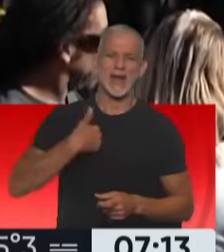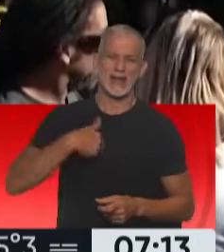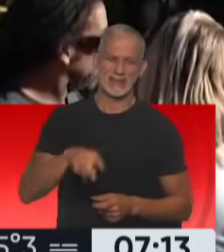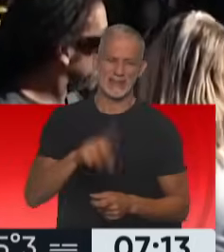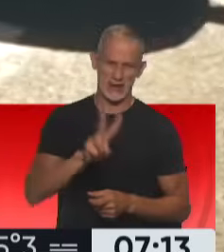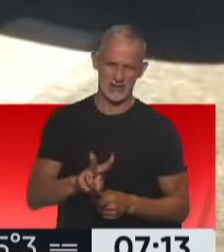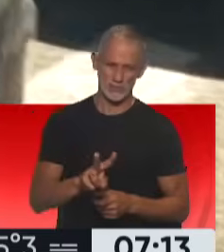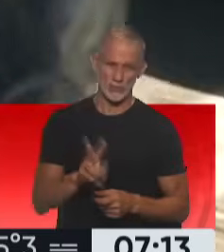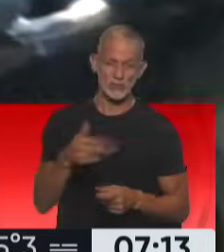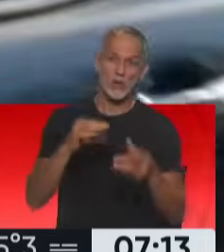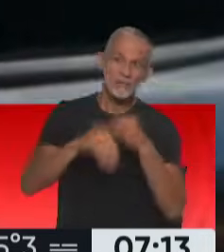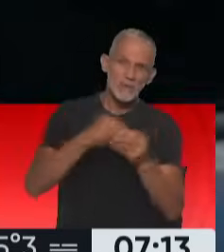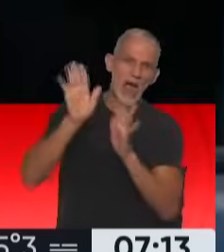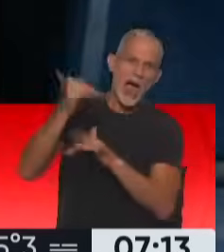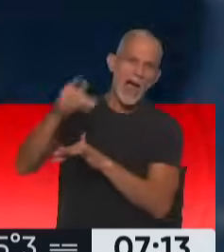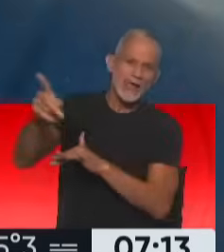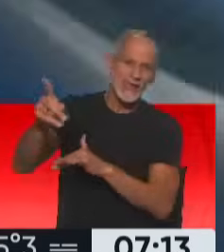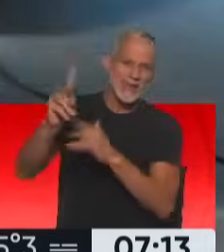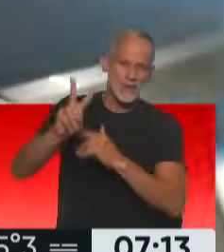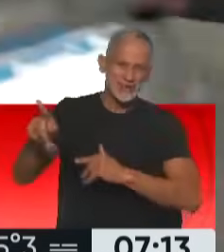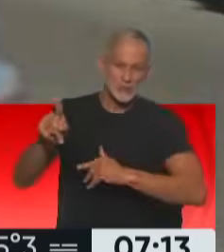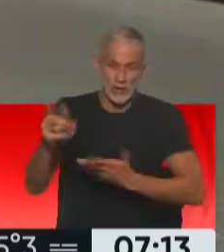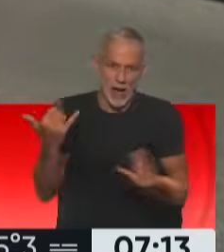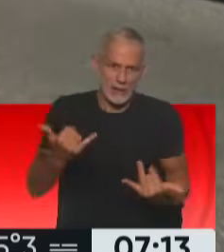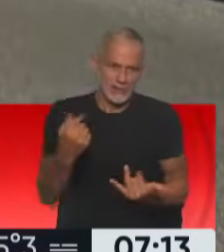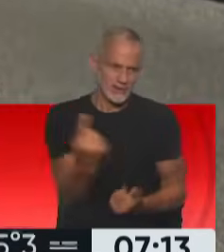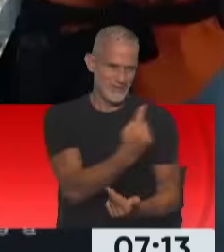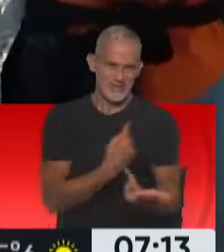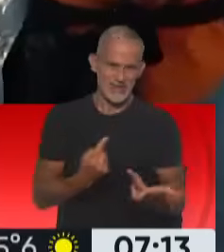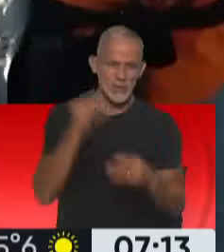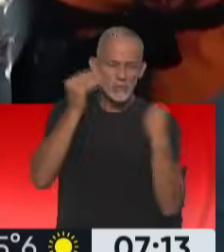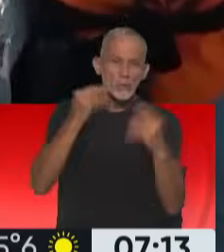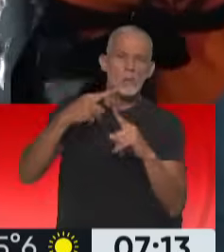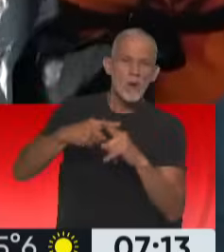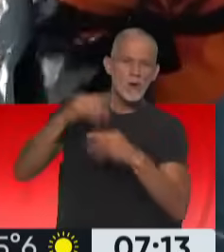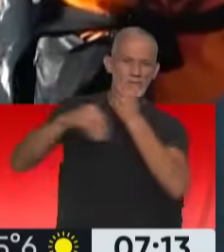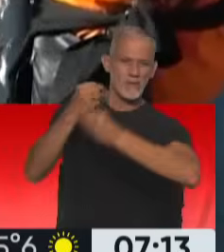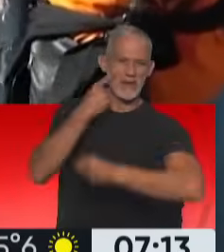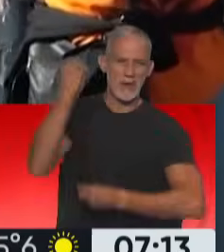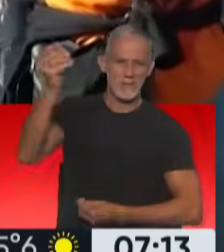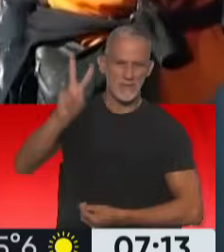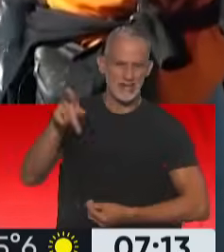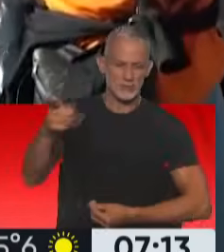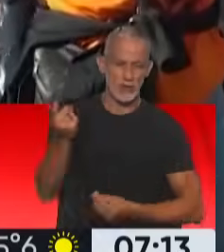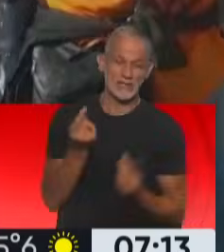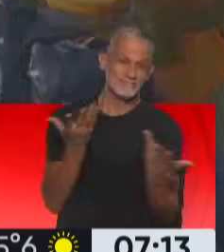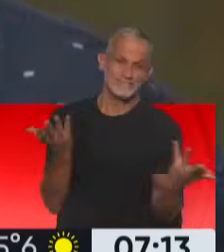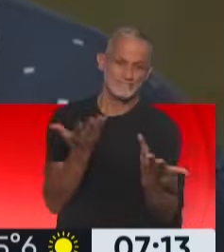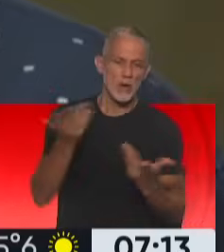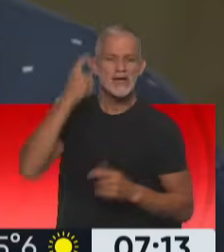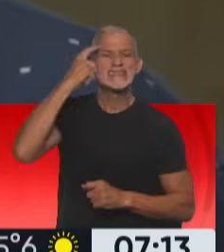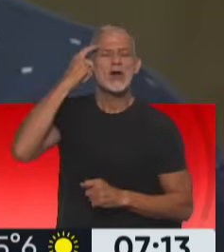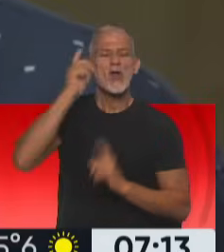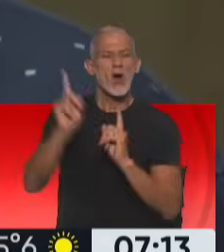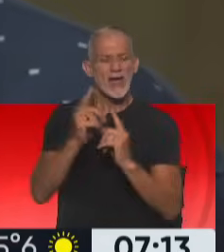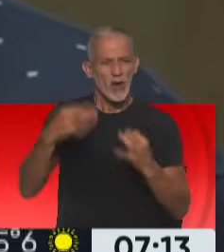porque todos tenemos parientes, todos tenemos familia en Venezuela y todos estamos preocupados por esa familia. La contención fundamental es la psicológica,